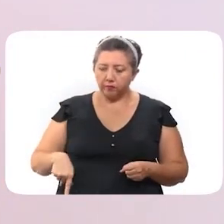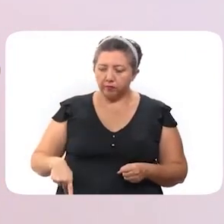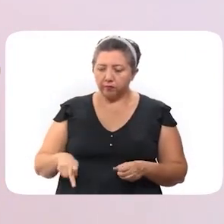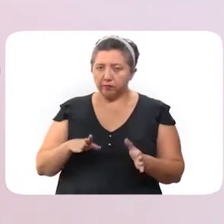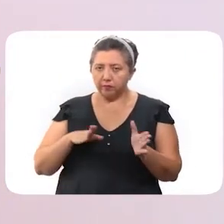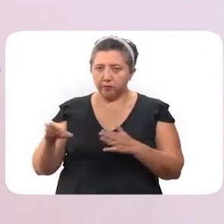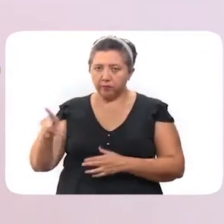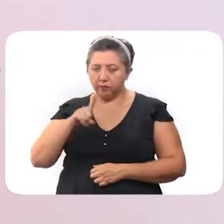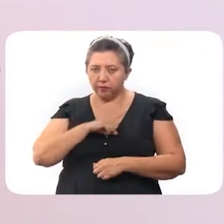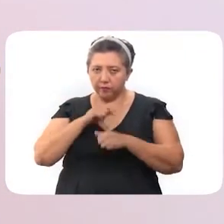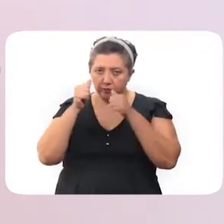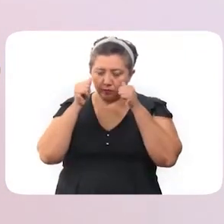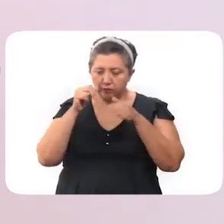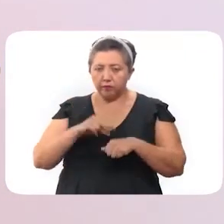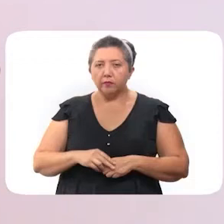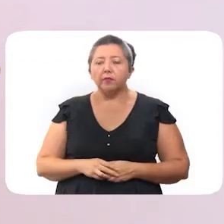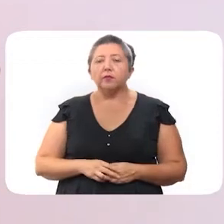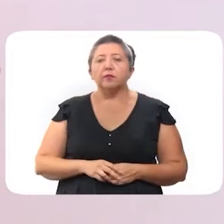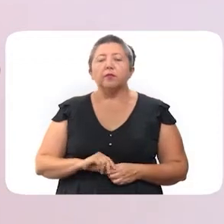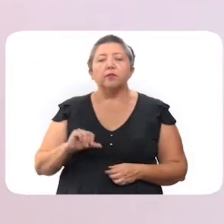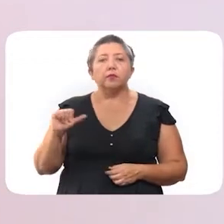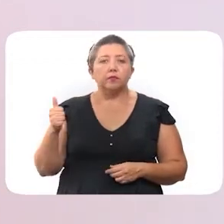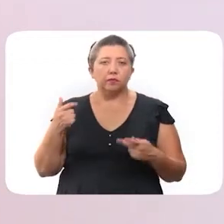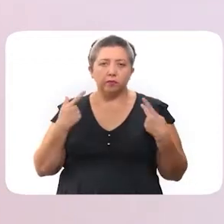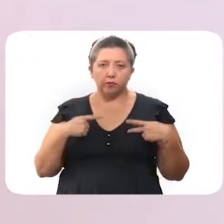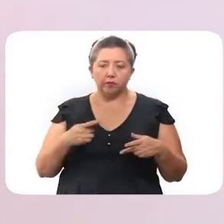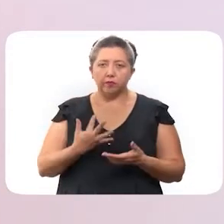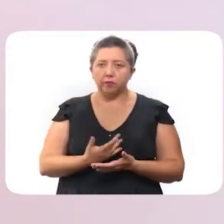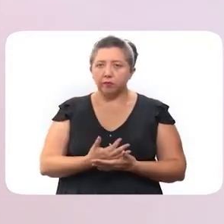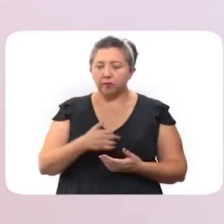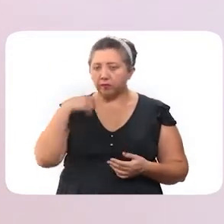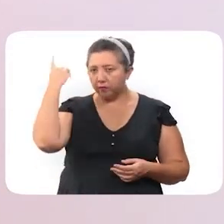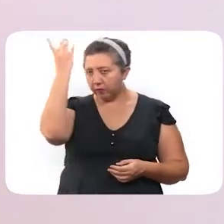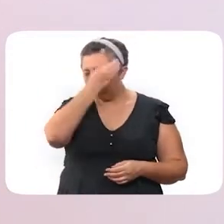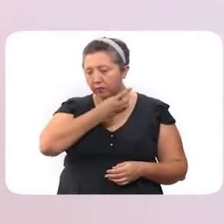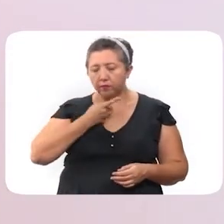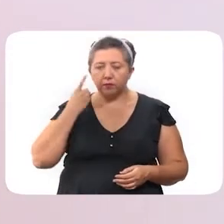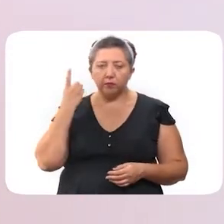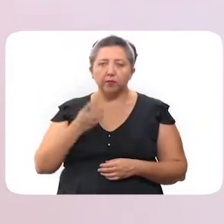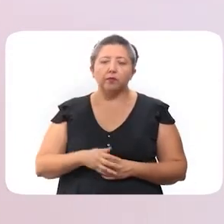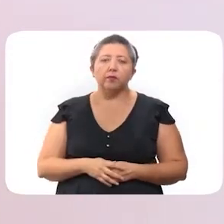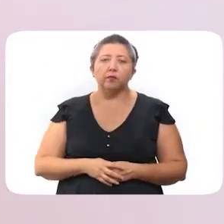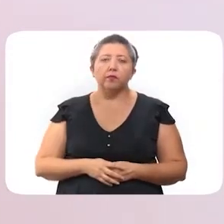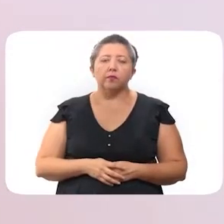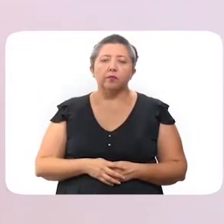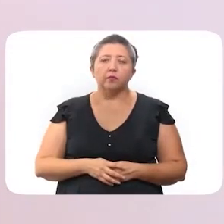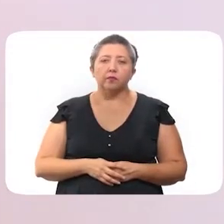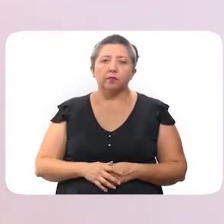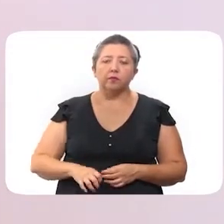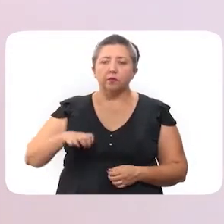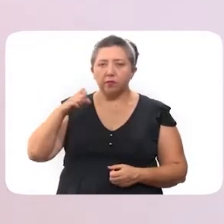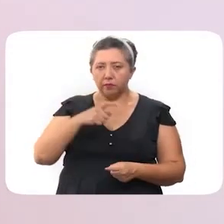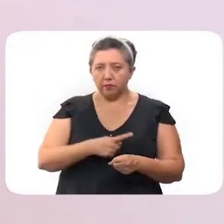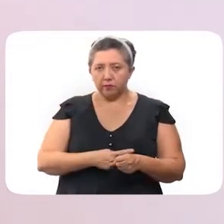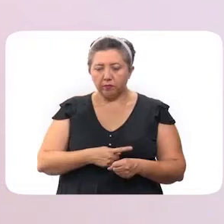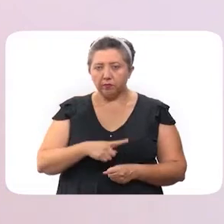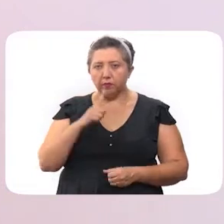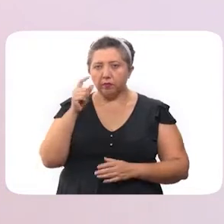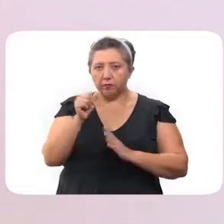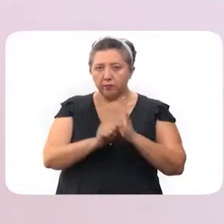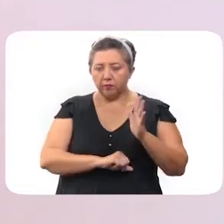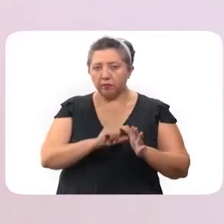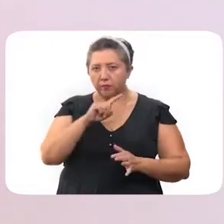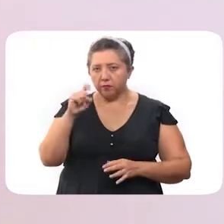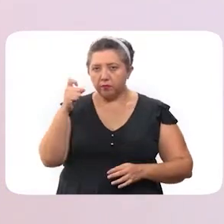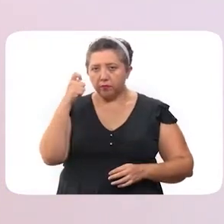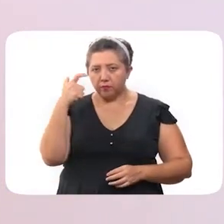en hospitales públicos y en aislamiento total. Hay otros pacientes a la espera de diagnóstico. El rango de edad de los casos